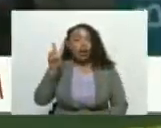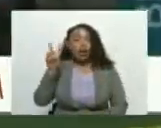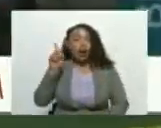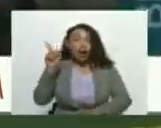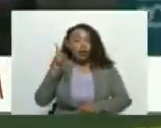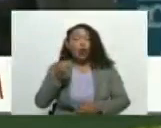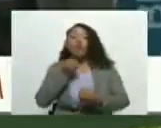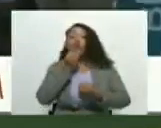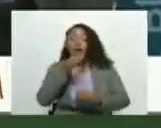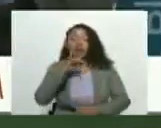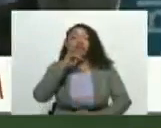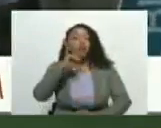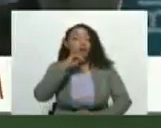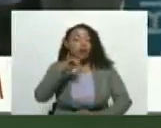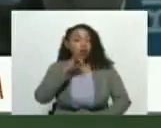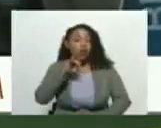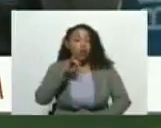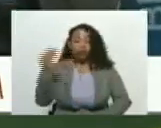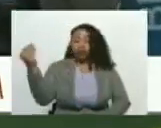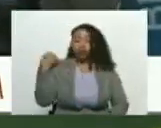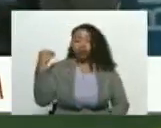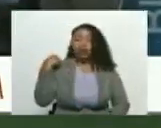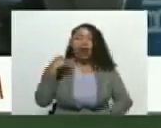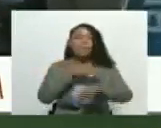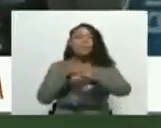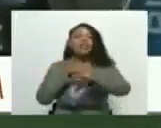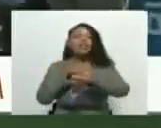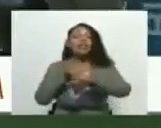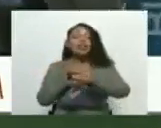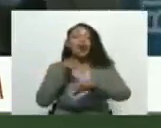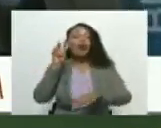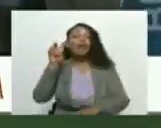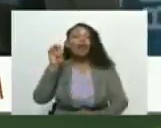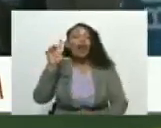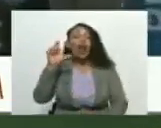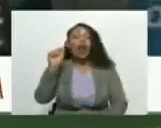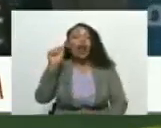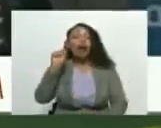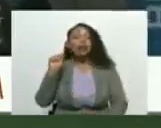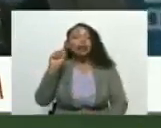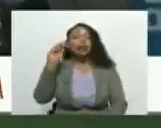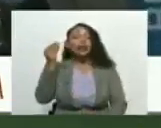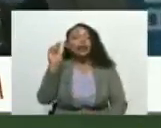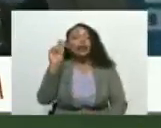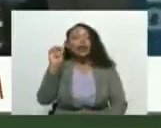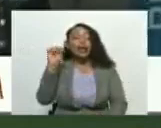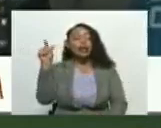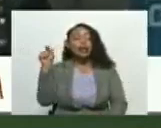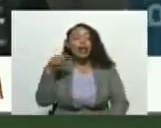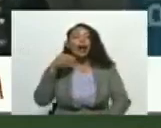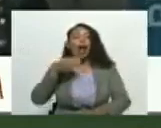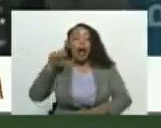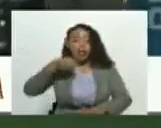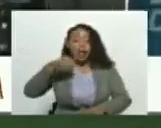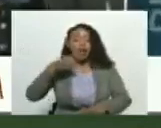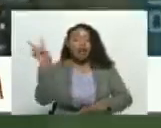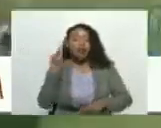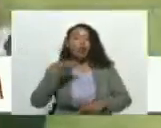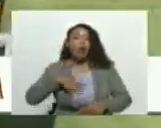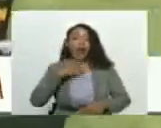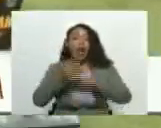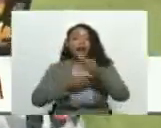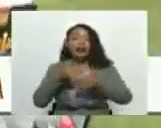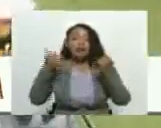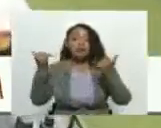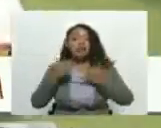noticias que ha anunciado el ministro Velázquez, que podamos ya empezar a producir los neumáticos. Yo recuerdo, Héctor, hace